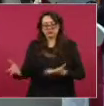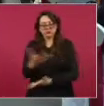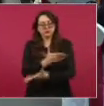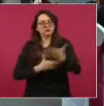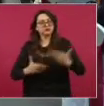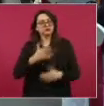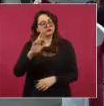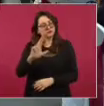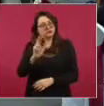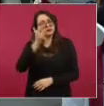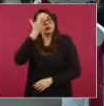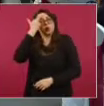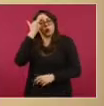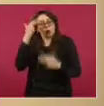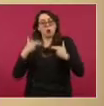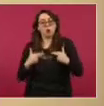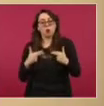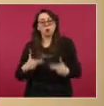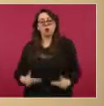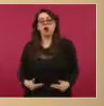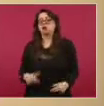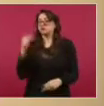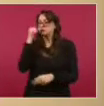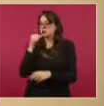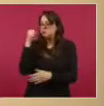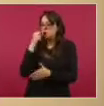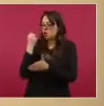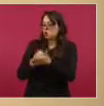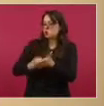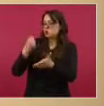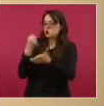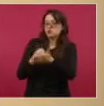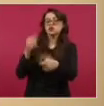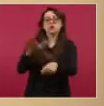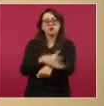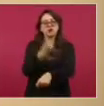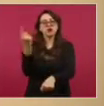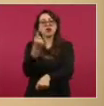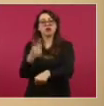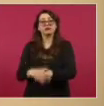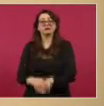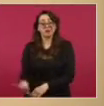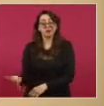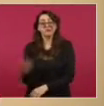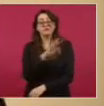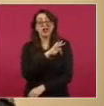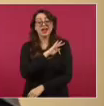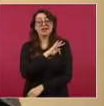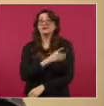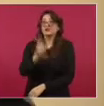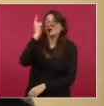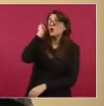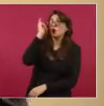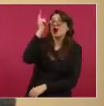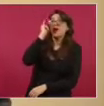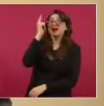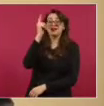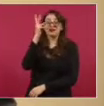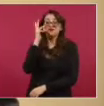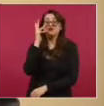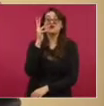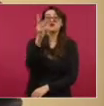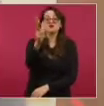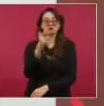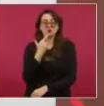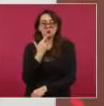de la humanidad se han fundamentado en la esperanza en mejores tiempos por venir, la